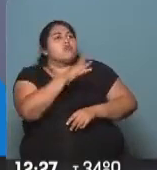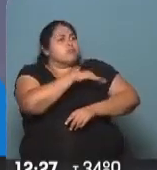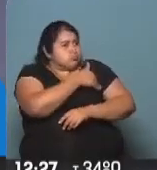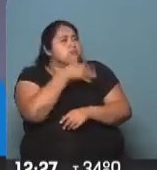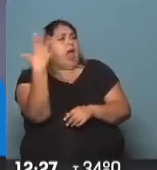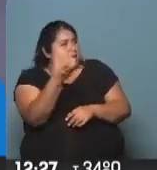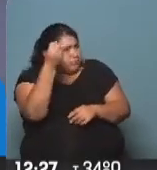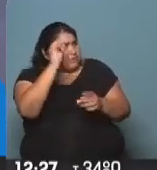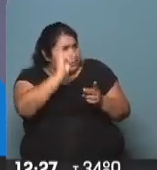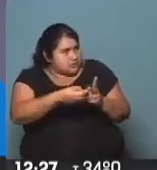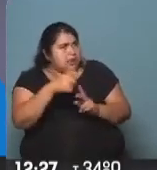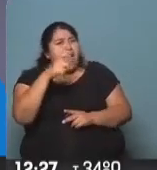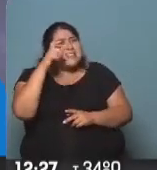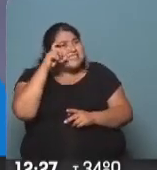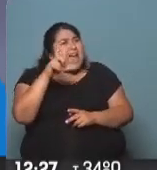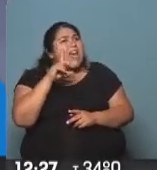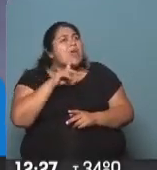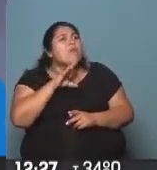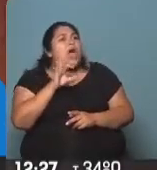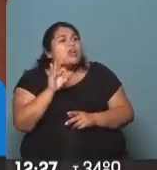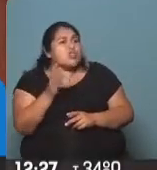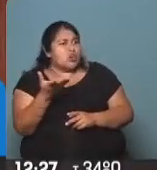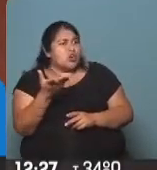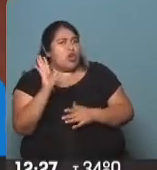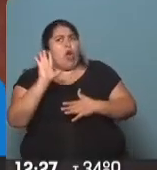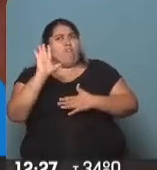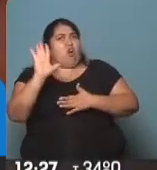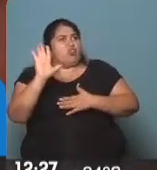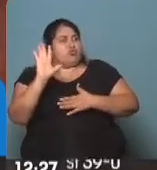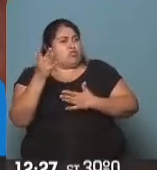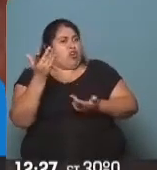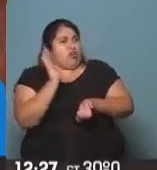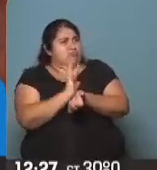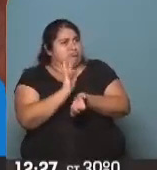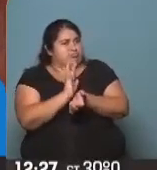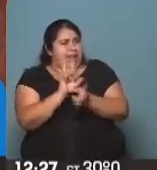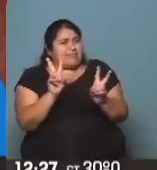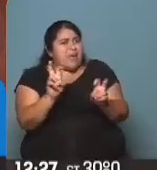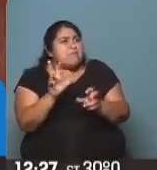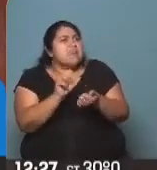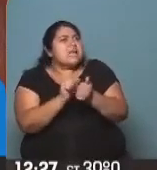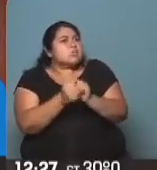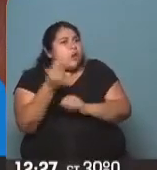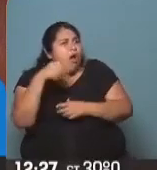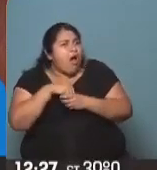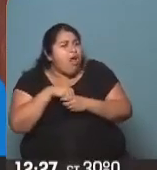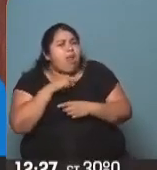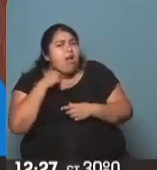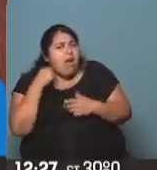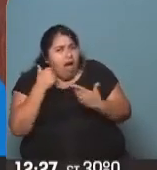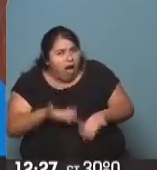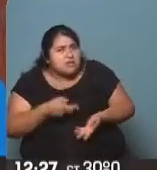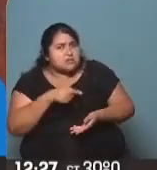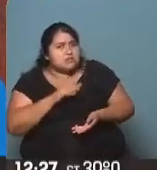logrado superar. El celibato. No es Voto eso, de castidad. claro, Pero es la cierto, represión sexual del... lo que yo te decía al principio, se traslada a varias perversión